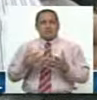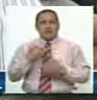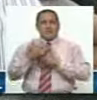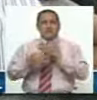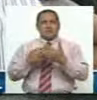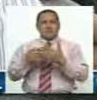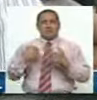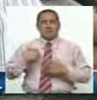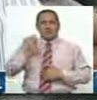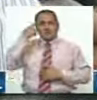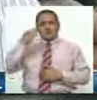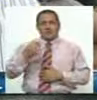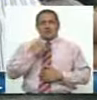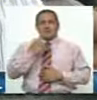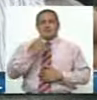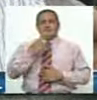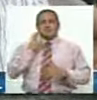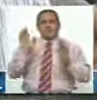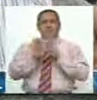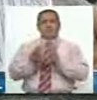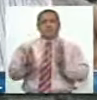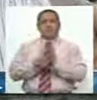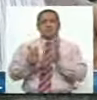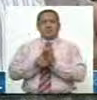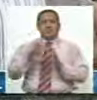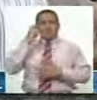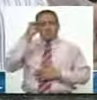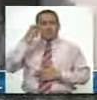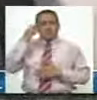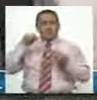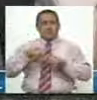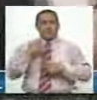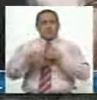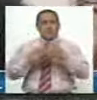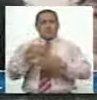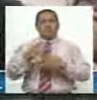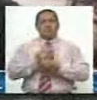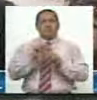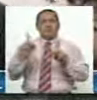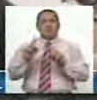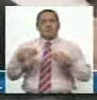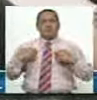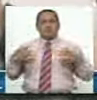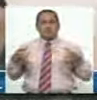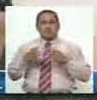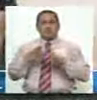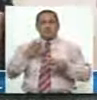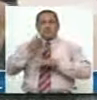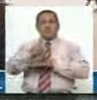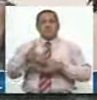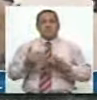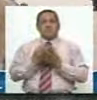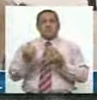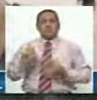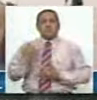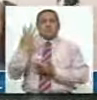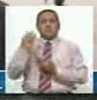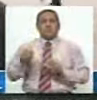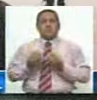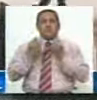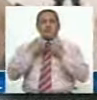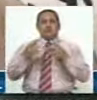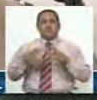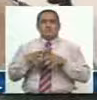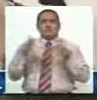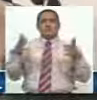creemos de que ha habido como una voluntad política de que esto no avance. Nosotros venimos con una gran expectativa porque es una